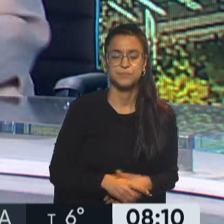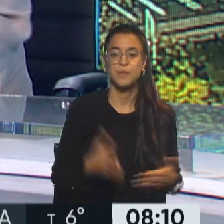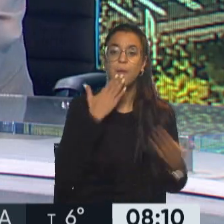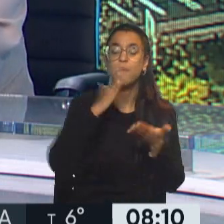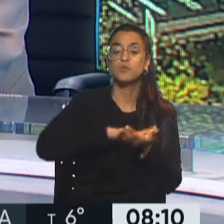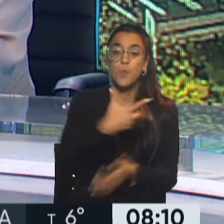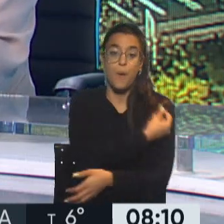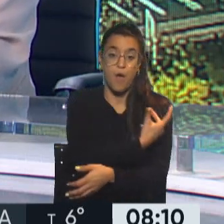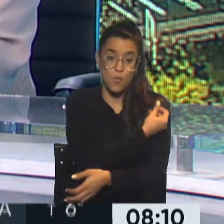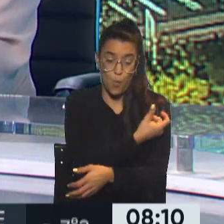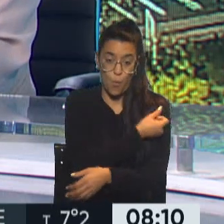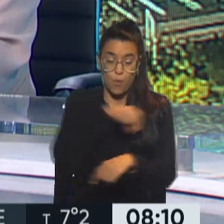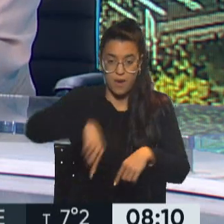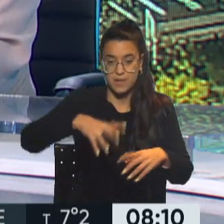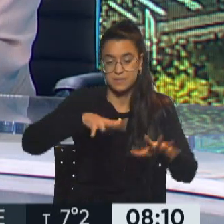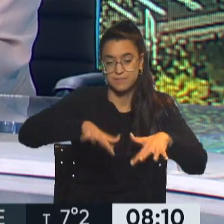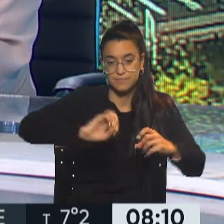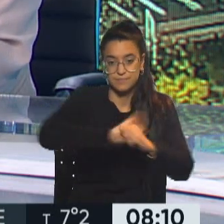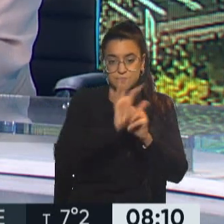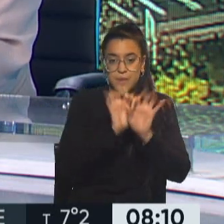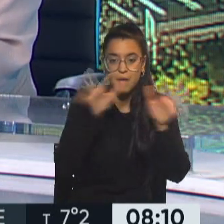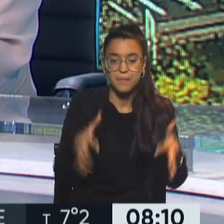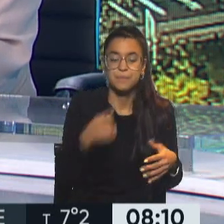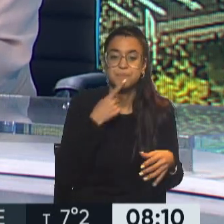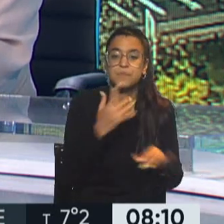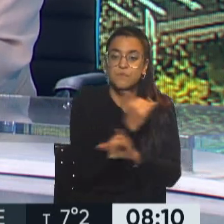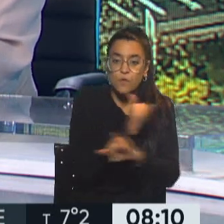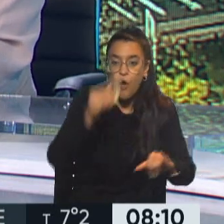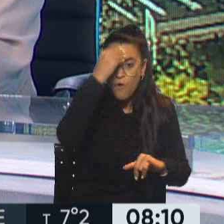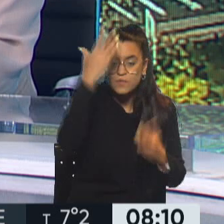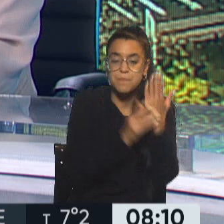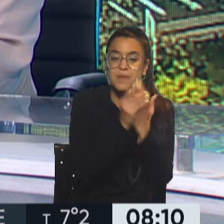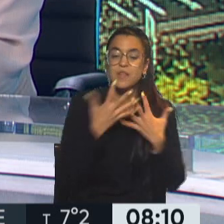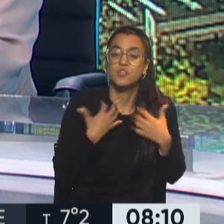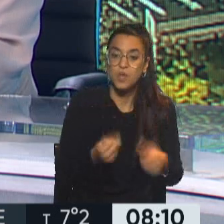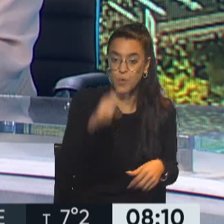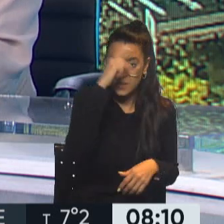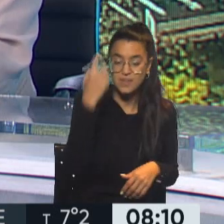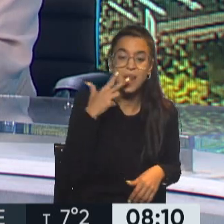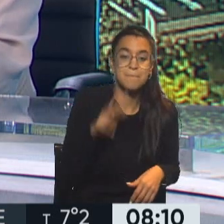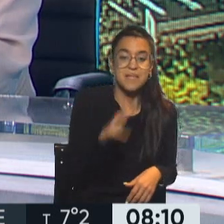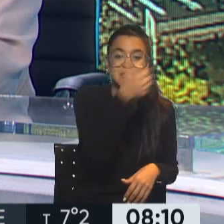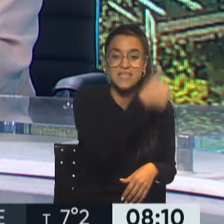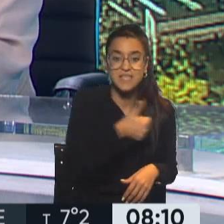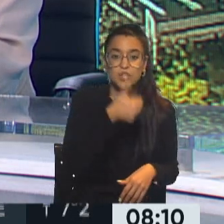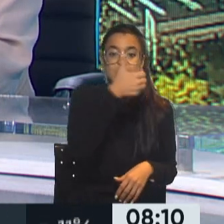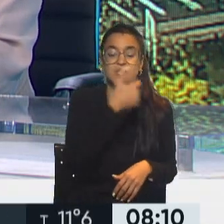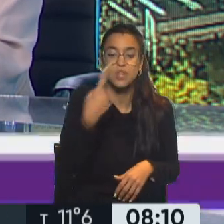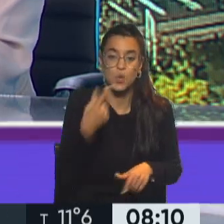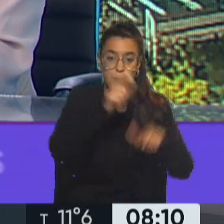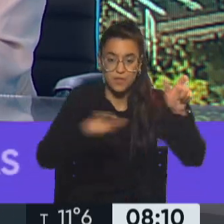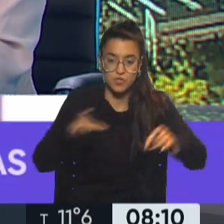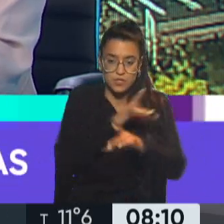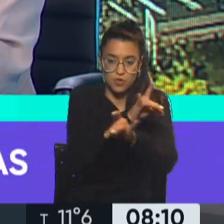Hablamos de las vacunas en el marco de esta pandemia que ha registrado, según lo informa oficialmente el Ministerio de Salud de la Nación, 3.661 casos de